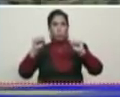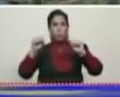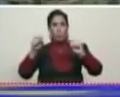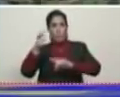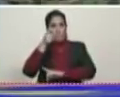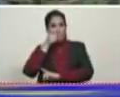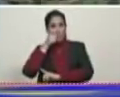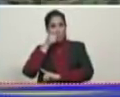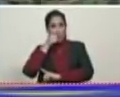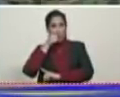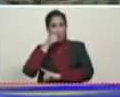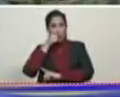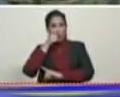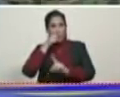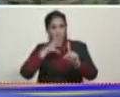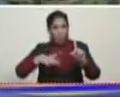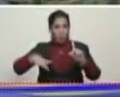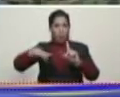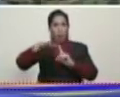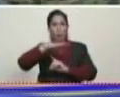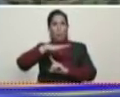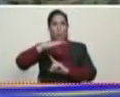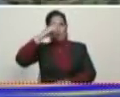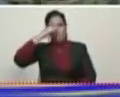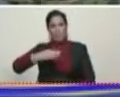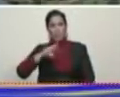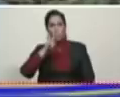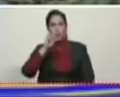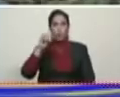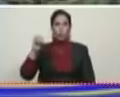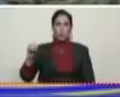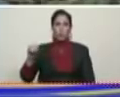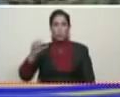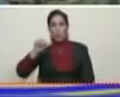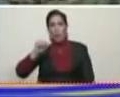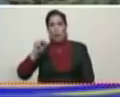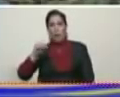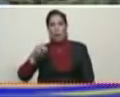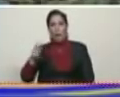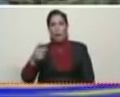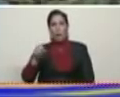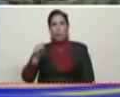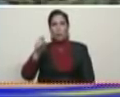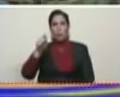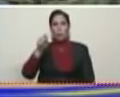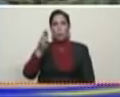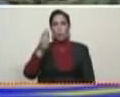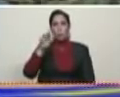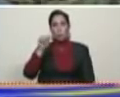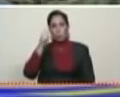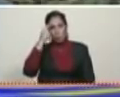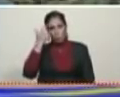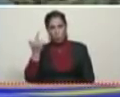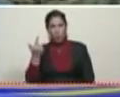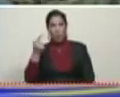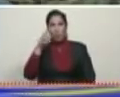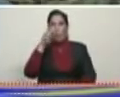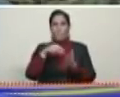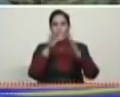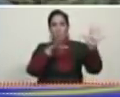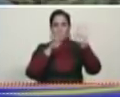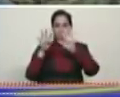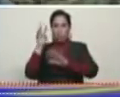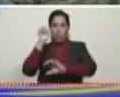Cívica Militar Bicentenario de Angostura 2019, para la defensa integral de la nación. Es